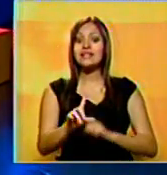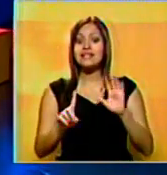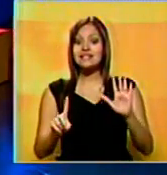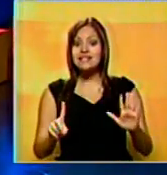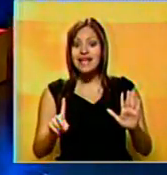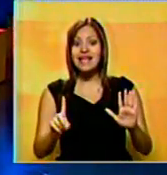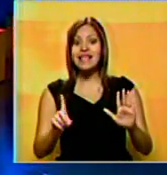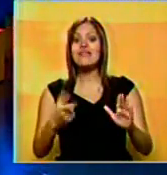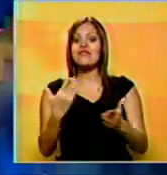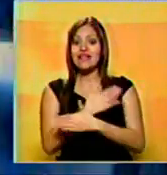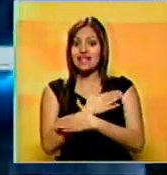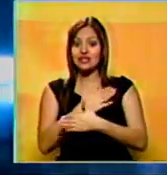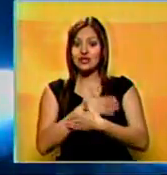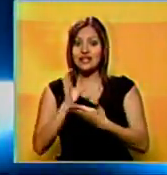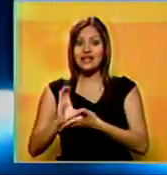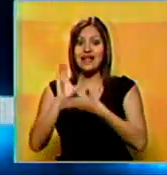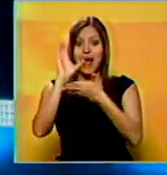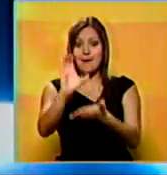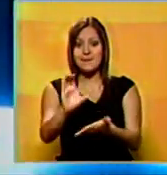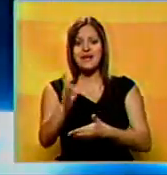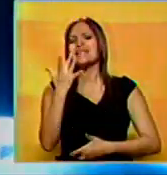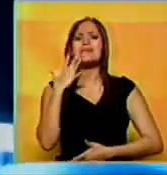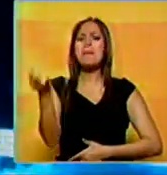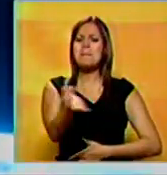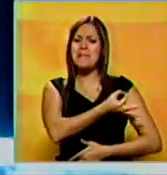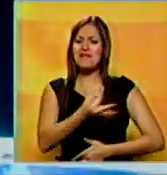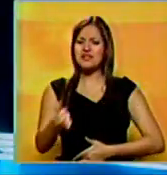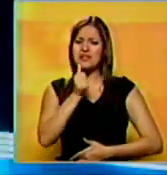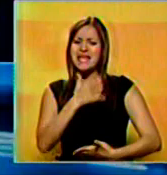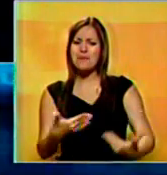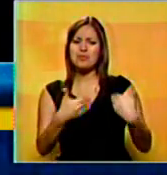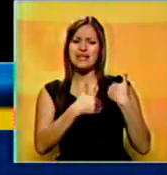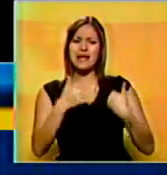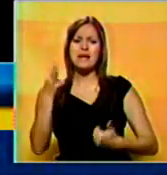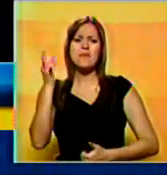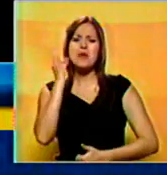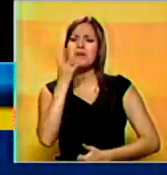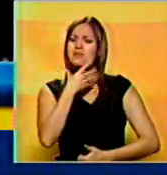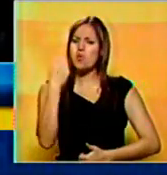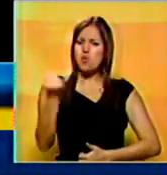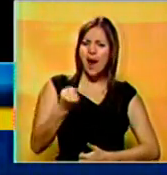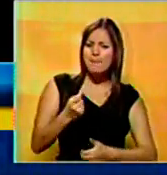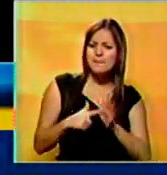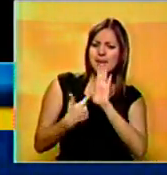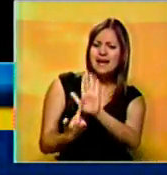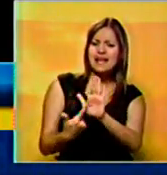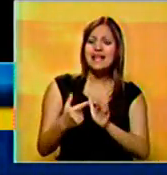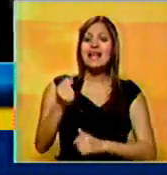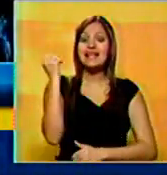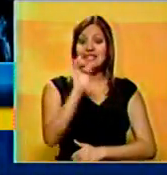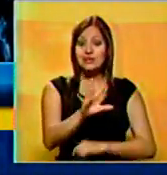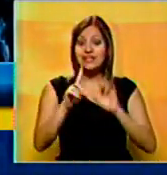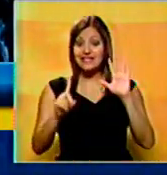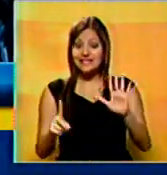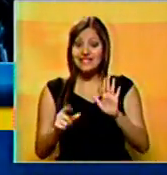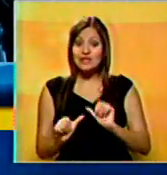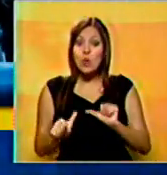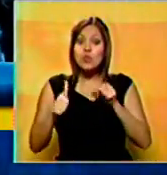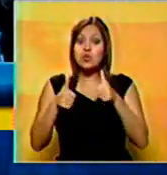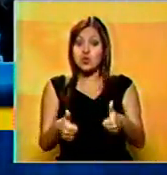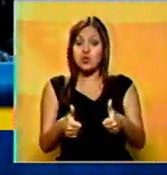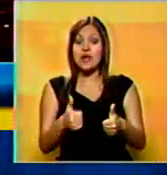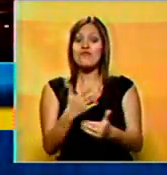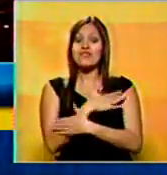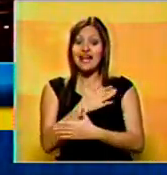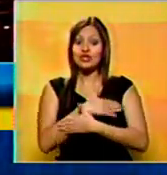de los premios Grammy. Con un sexy opening a cargo de la espectacular Beyoncé, comenzó la 50ª ceremonia de entrega de